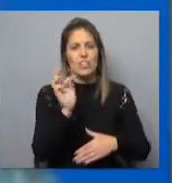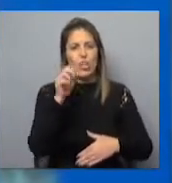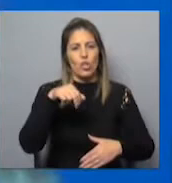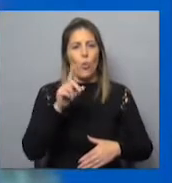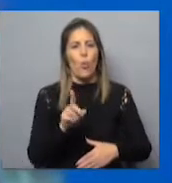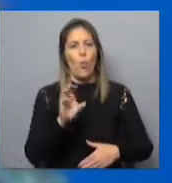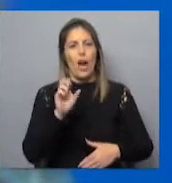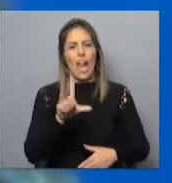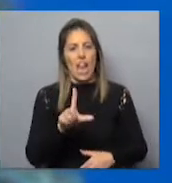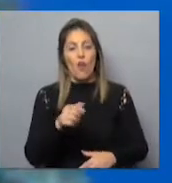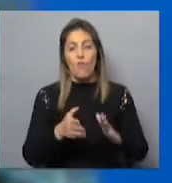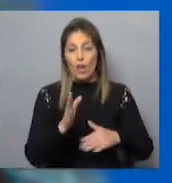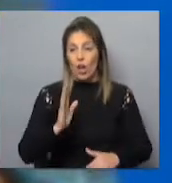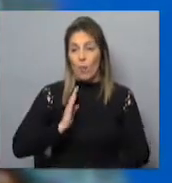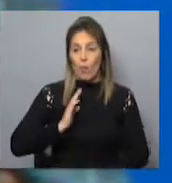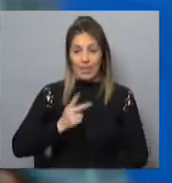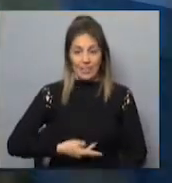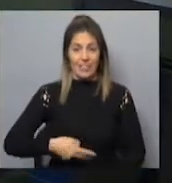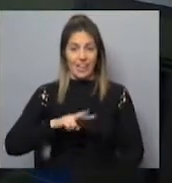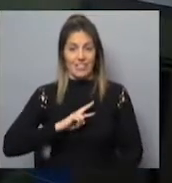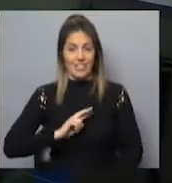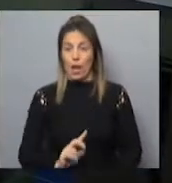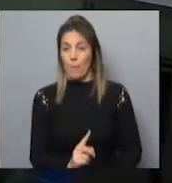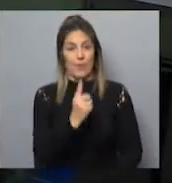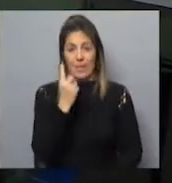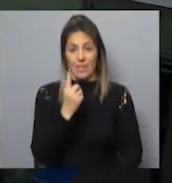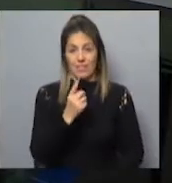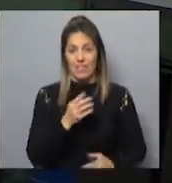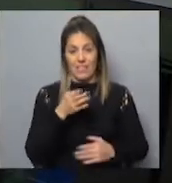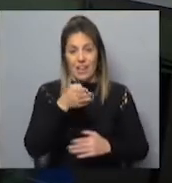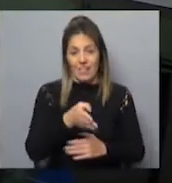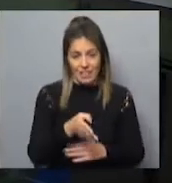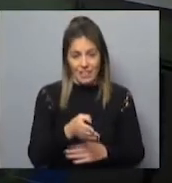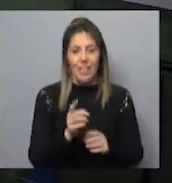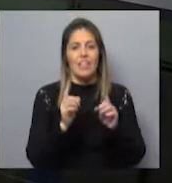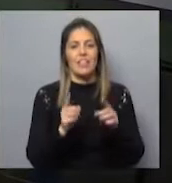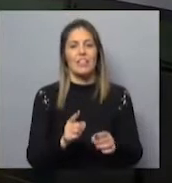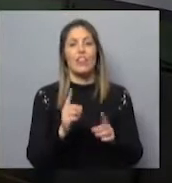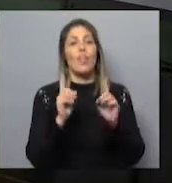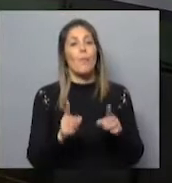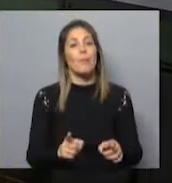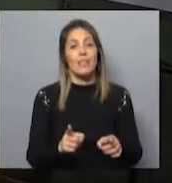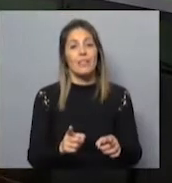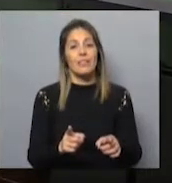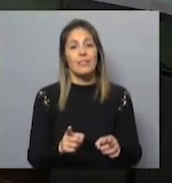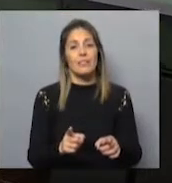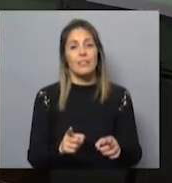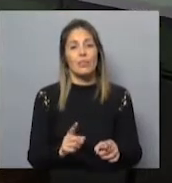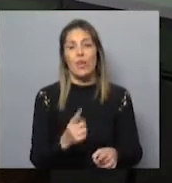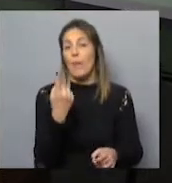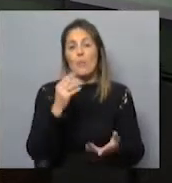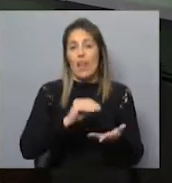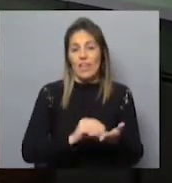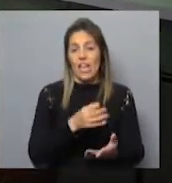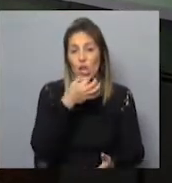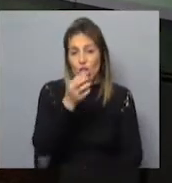aunque necesitaban en la primera línea de batalla este y esto también ha sido no es la primera vez que